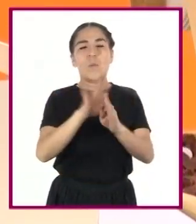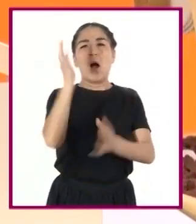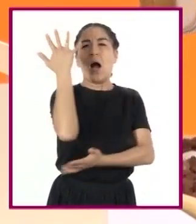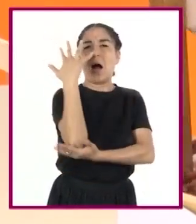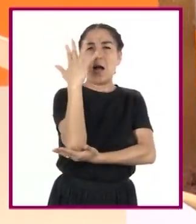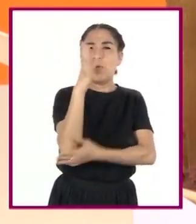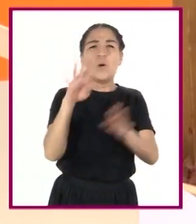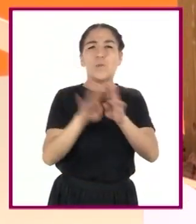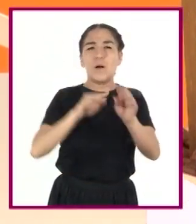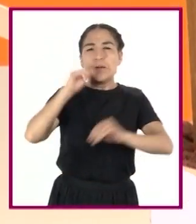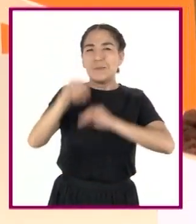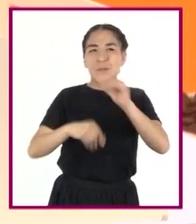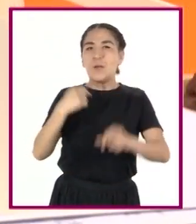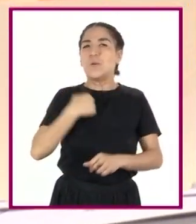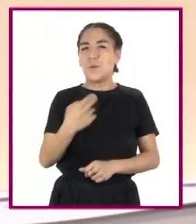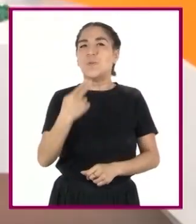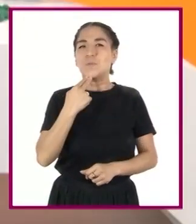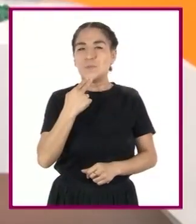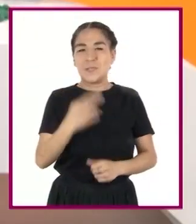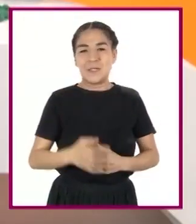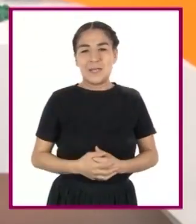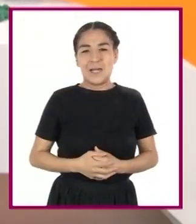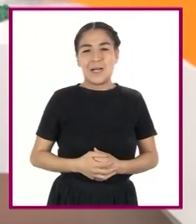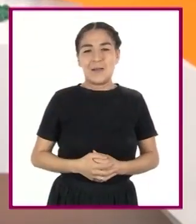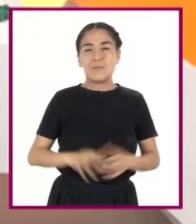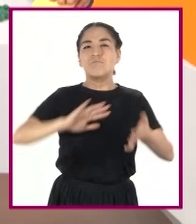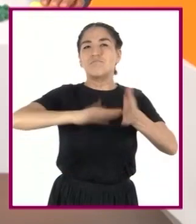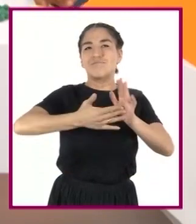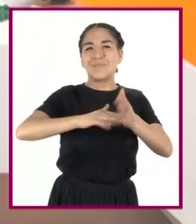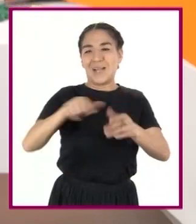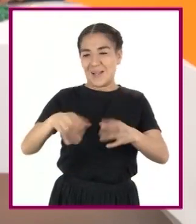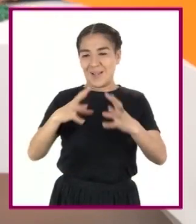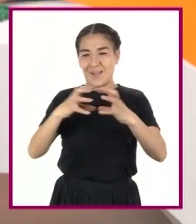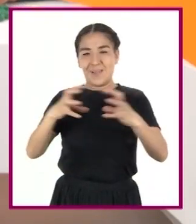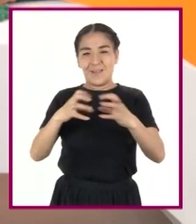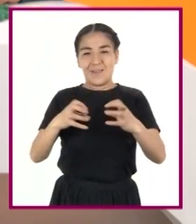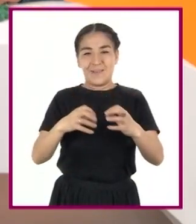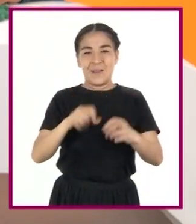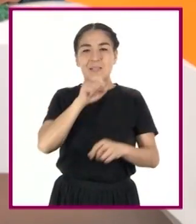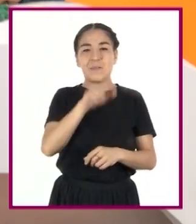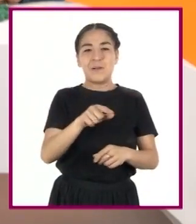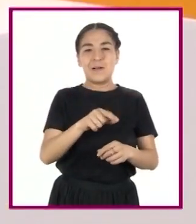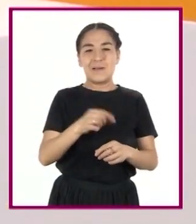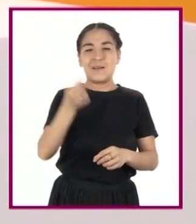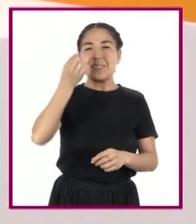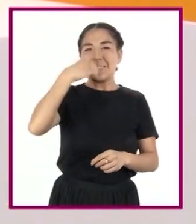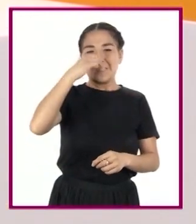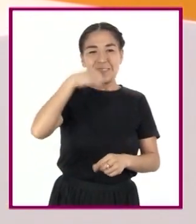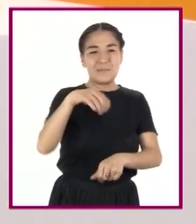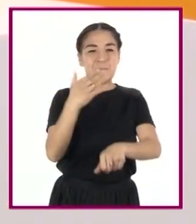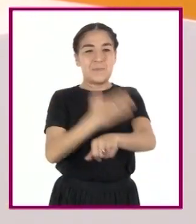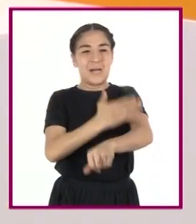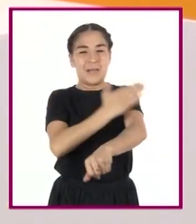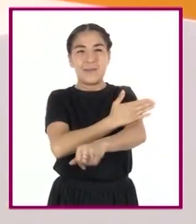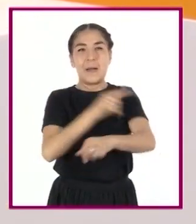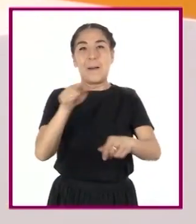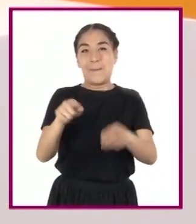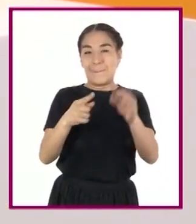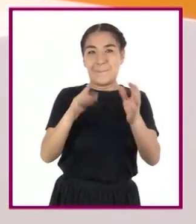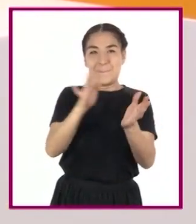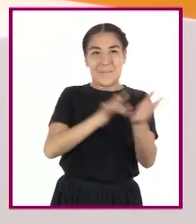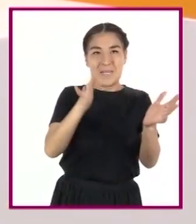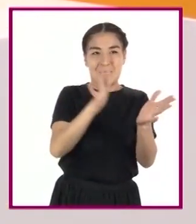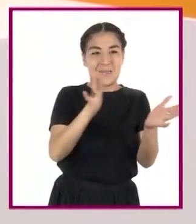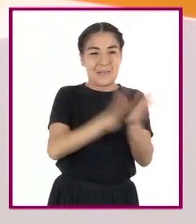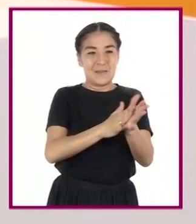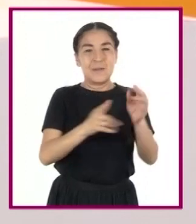más realistas, yo utilizo esponja para lavar trastes y palillos de madera. Los pongo pegamento